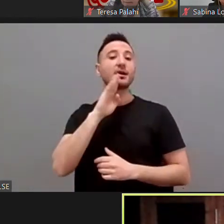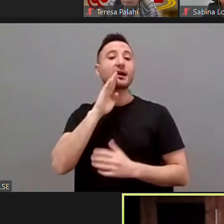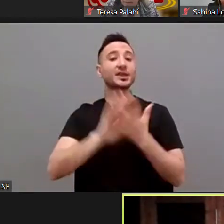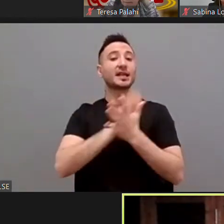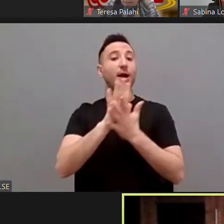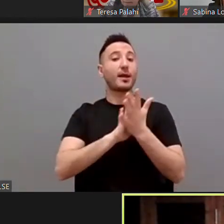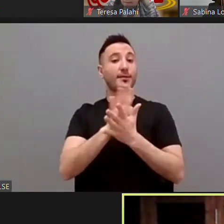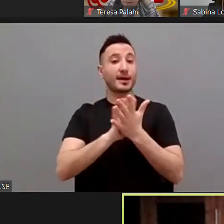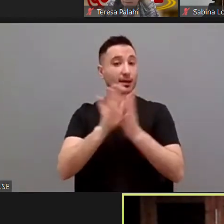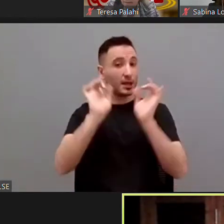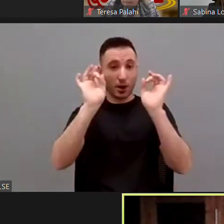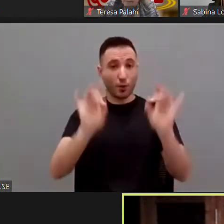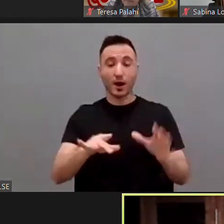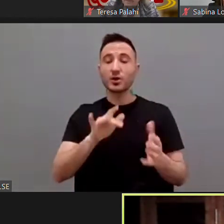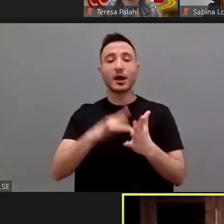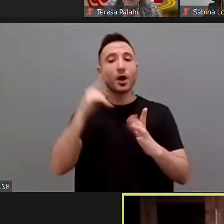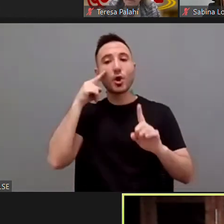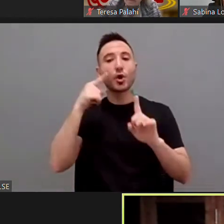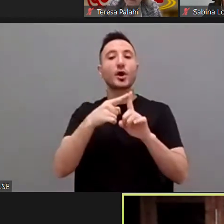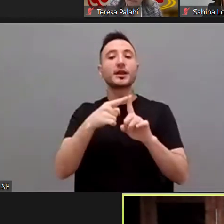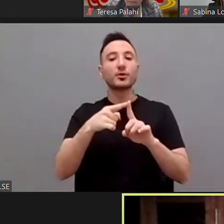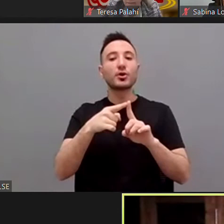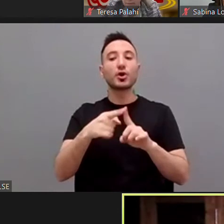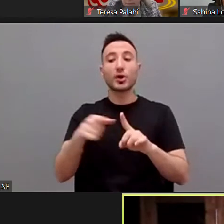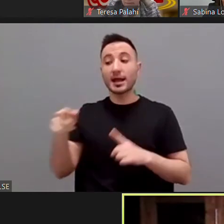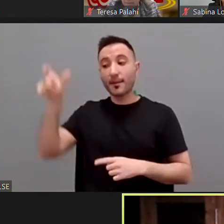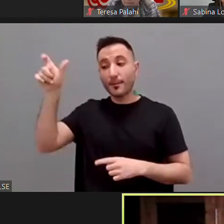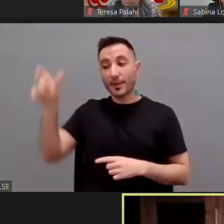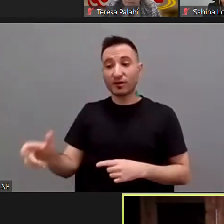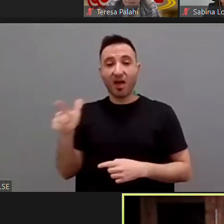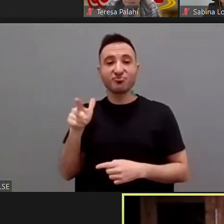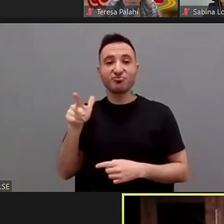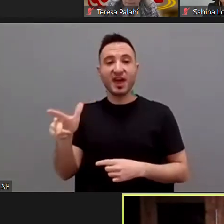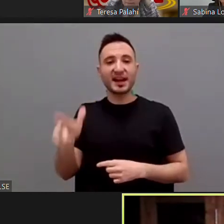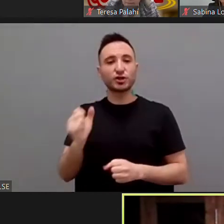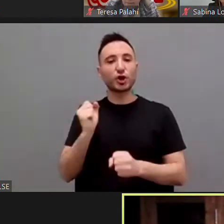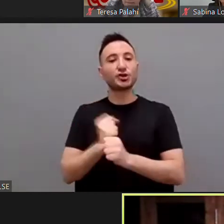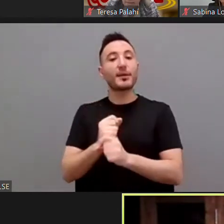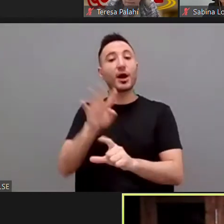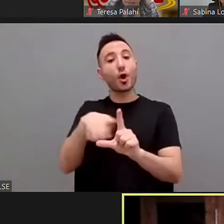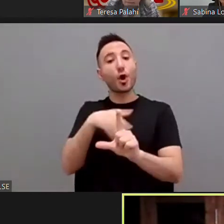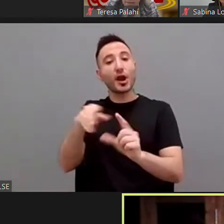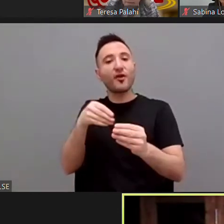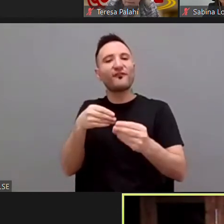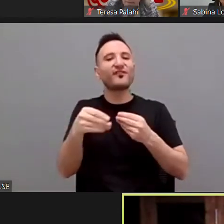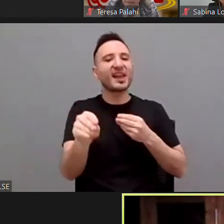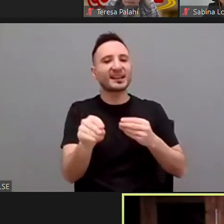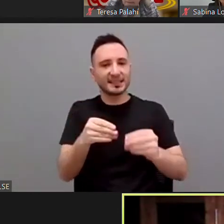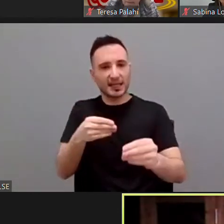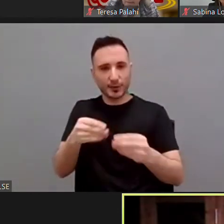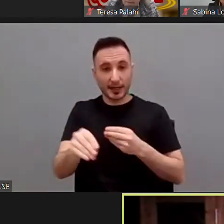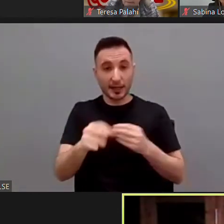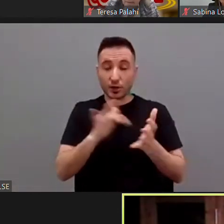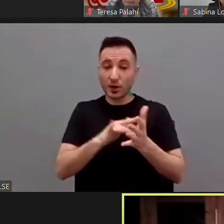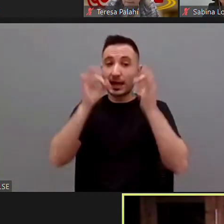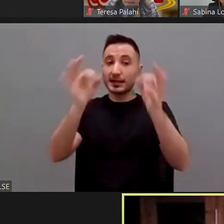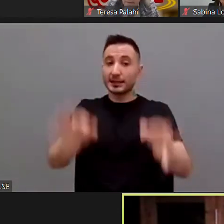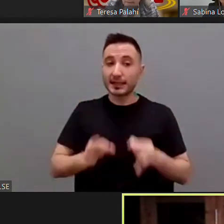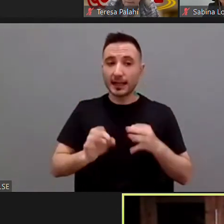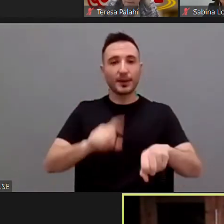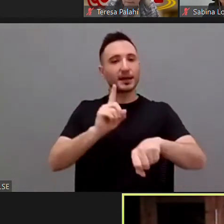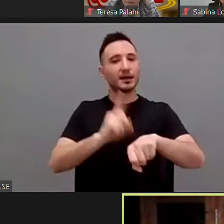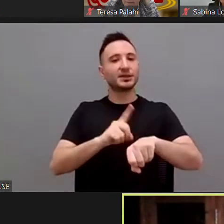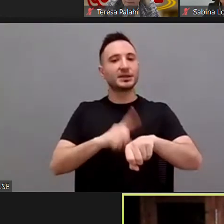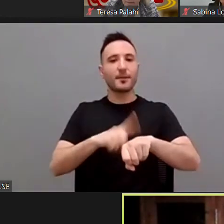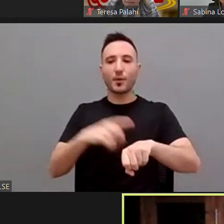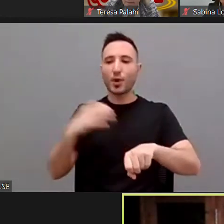anteriormente, que tendrá derecho a flexibilizar su jornada laboral, respetando siempre los tiempos en los que deberá estar